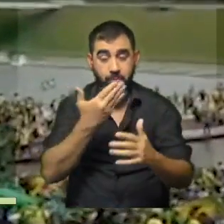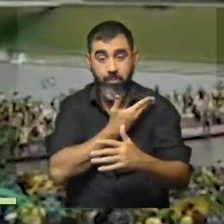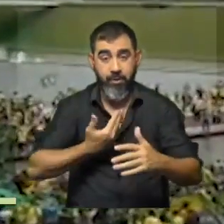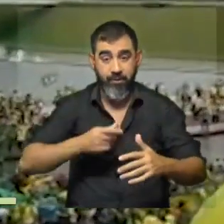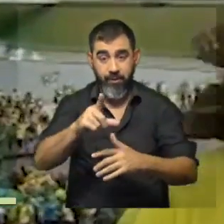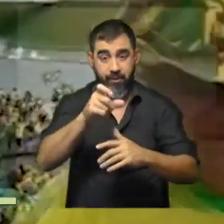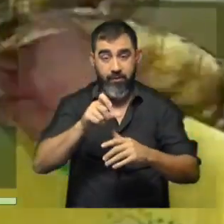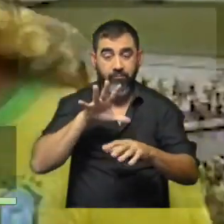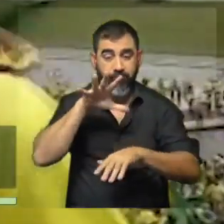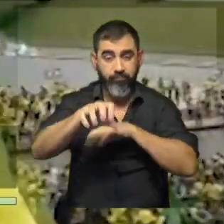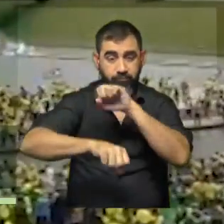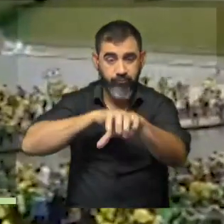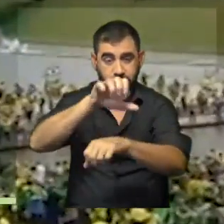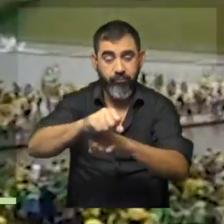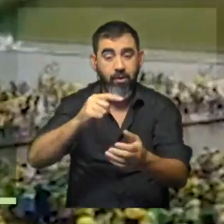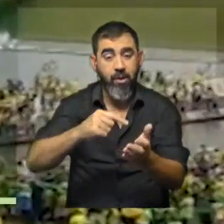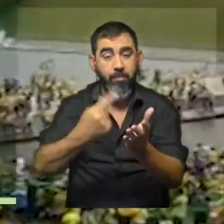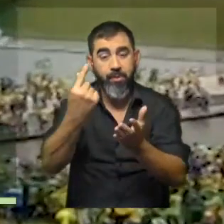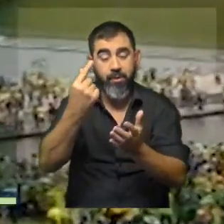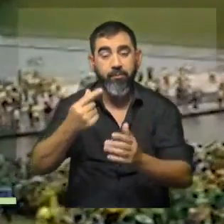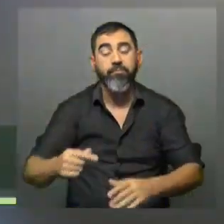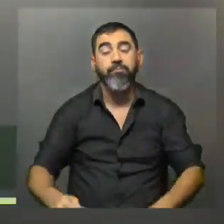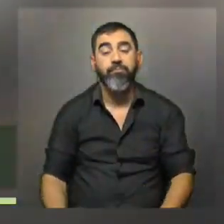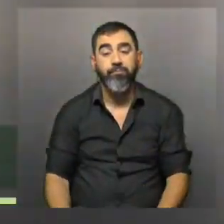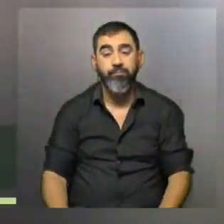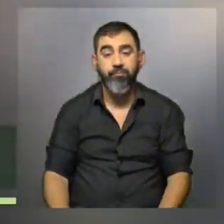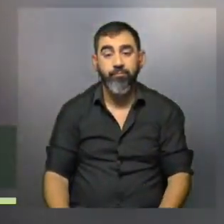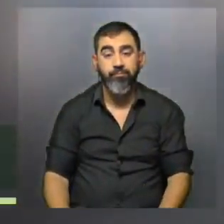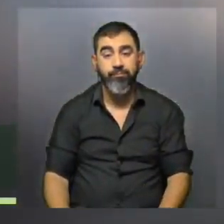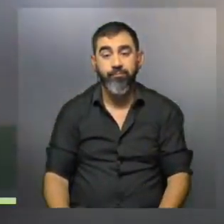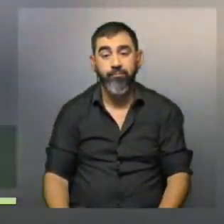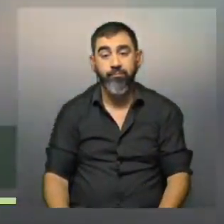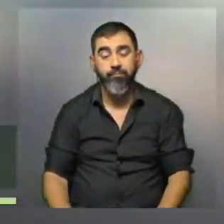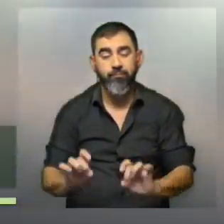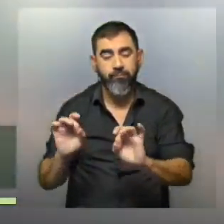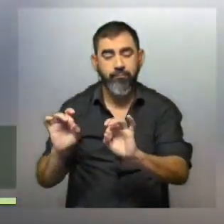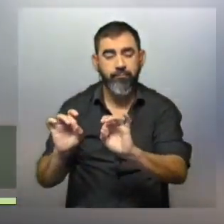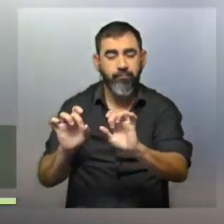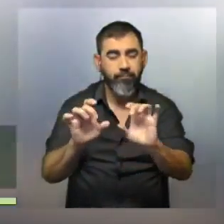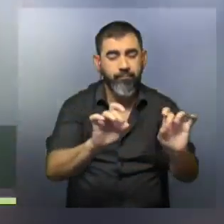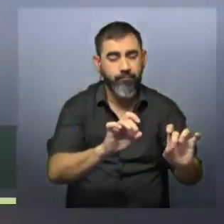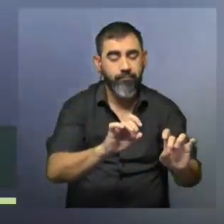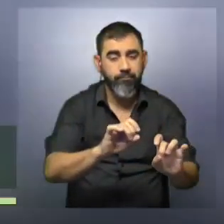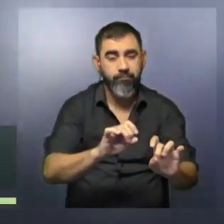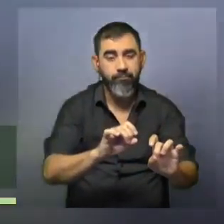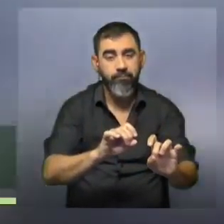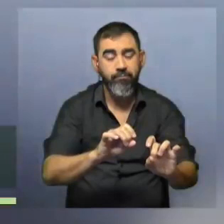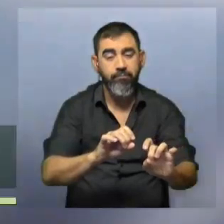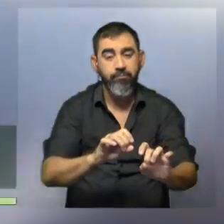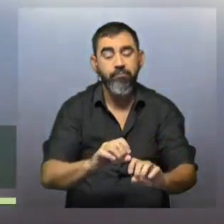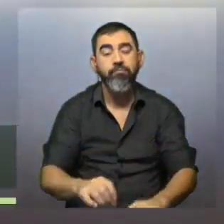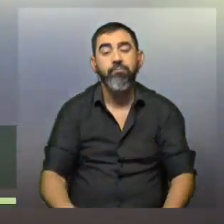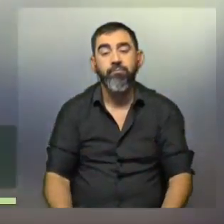invadieron el centro de la capital Federal los actos de destrucción Sí produjeron